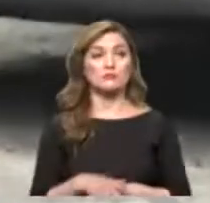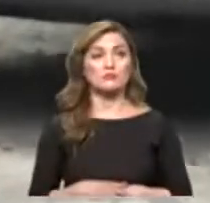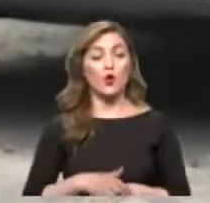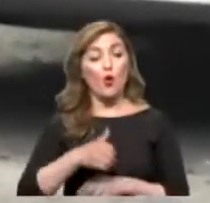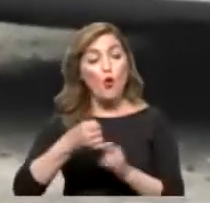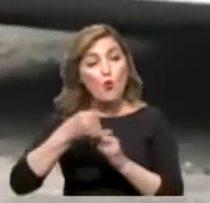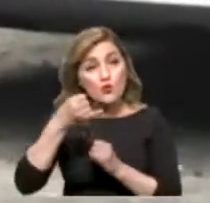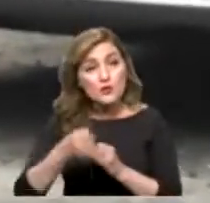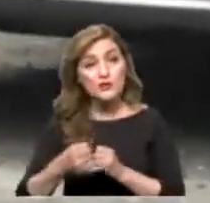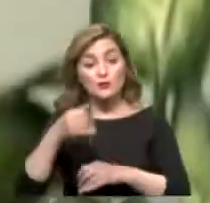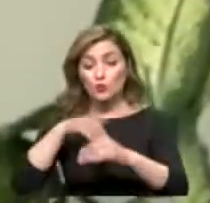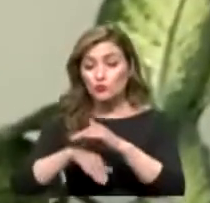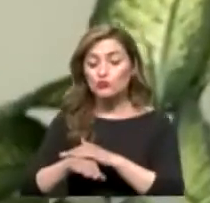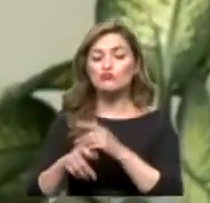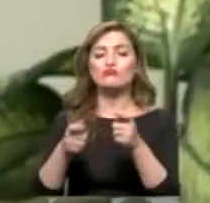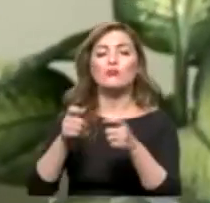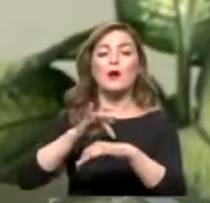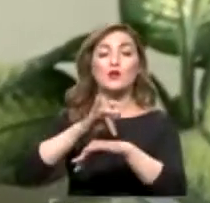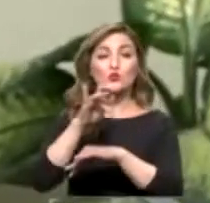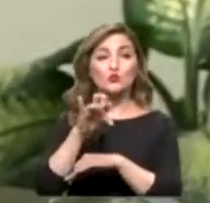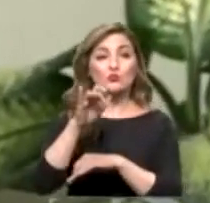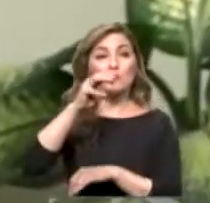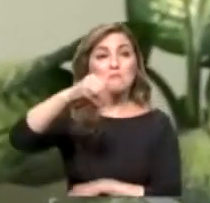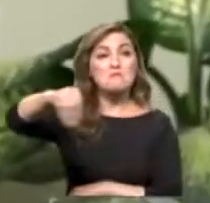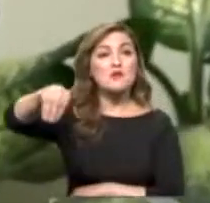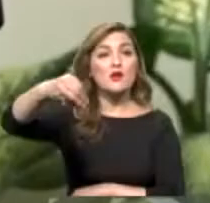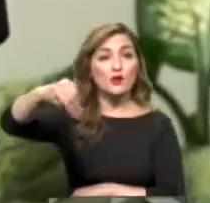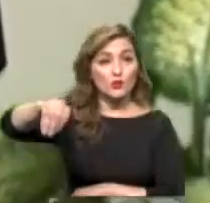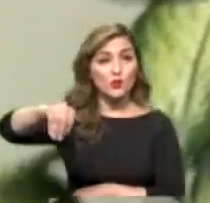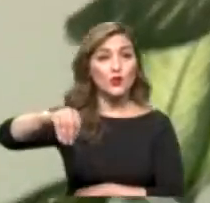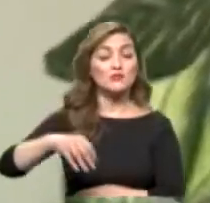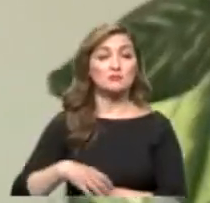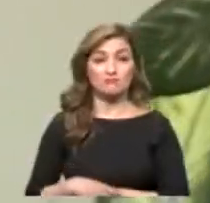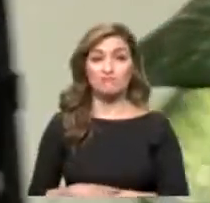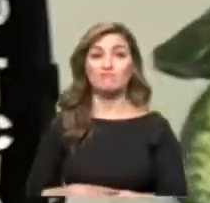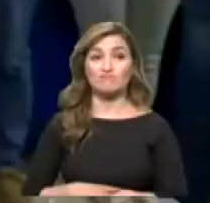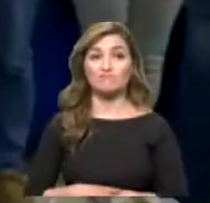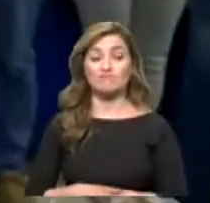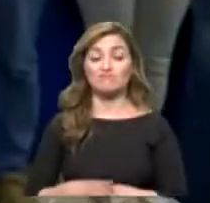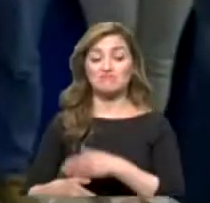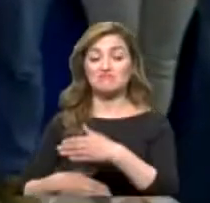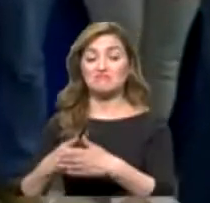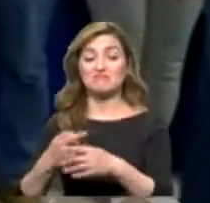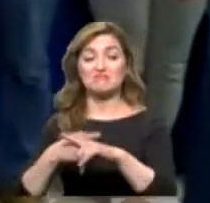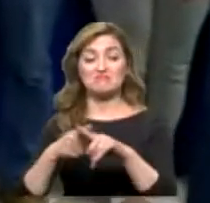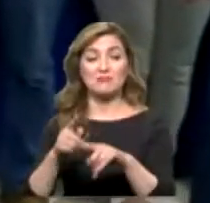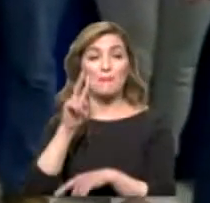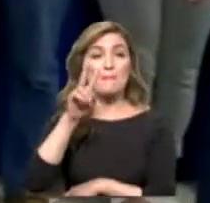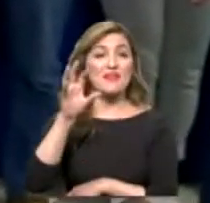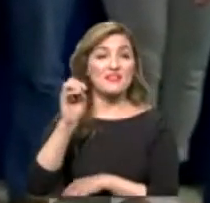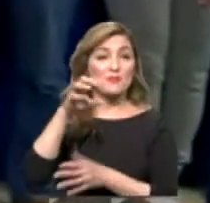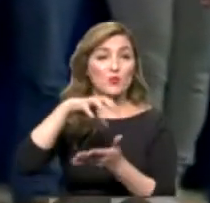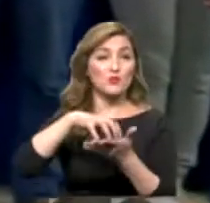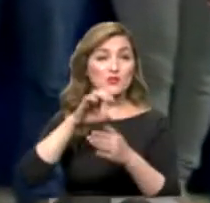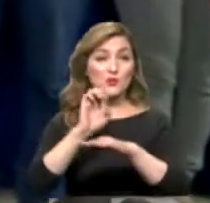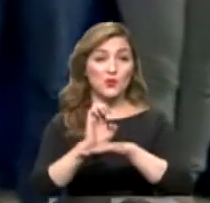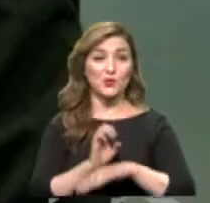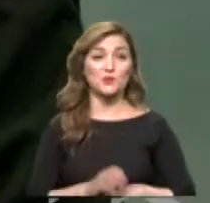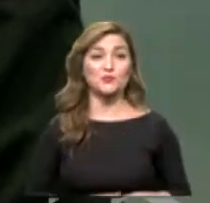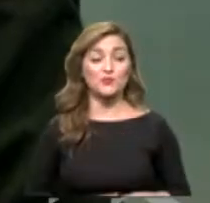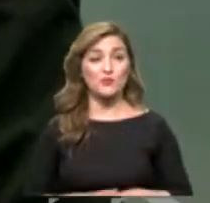Mate 7, se efectuó la madrugada de este miércoles de manera simultánea en 20 provincias del